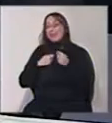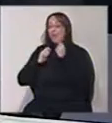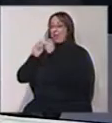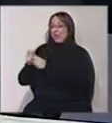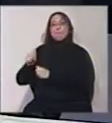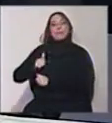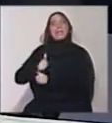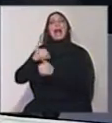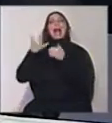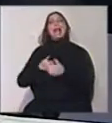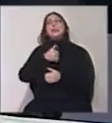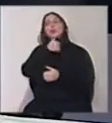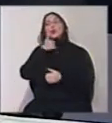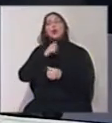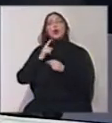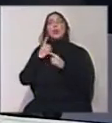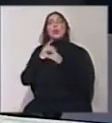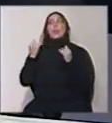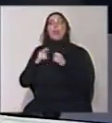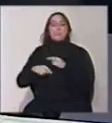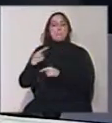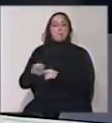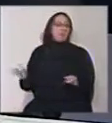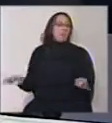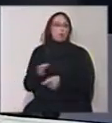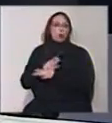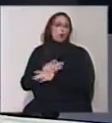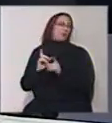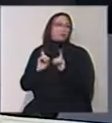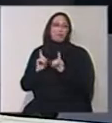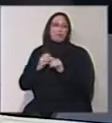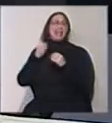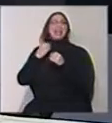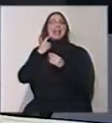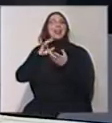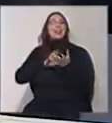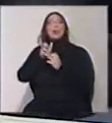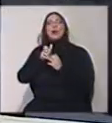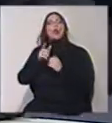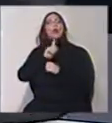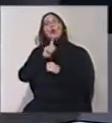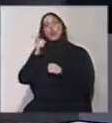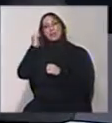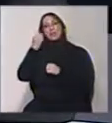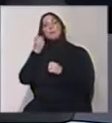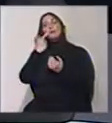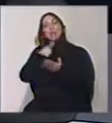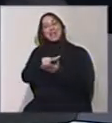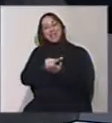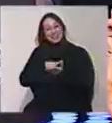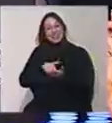Armadas vamos a tener seguridad de un día para el otro y podemos eventualmente exponernos a desbordes mayores y a consecuencias no deseadas. Sí, hay mucha literatura que señala